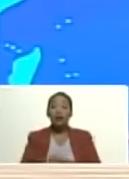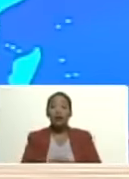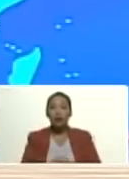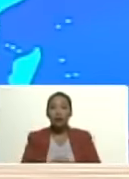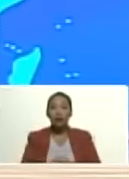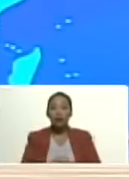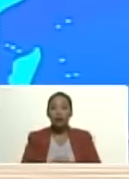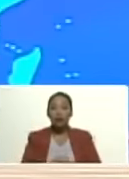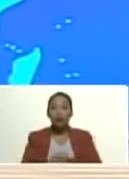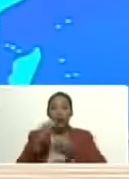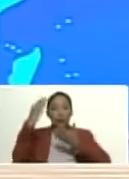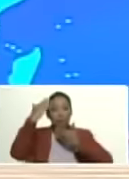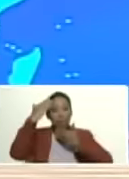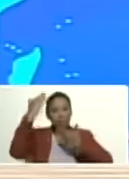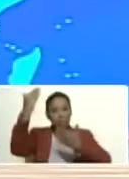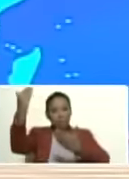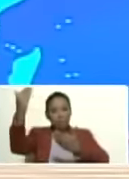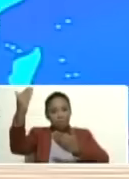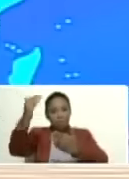saluda